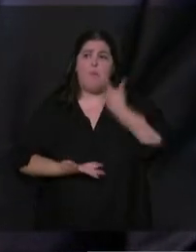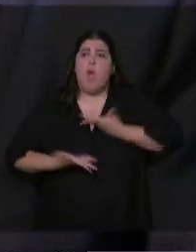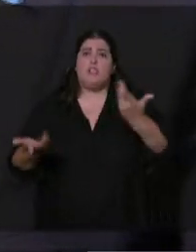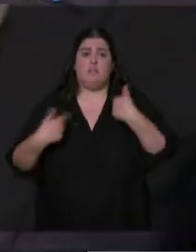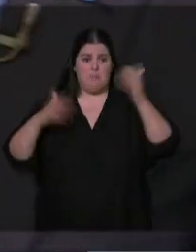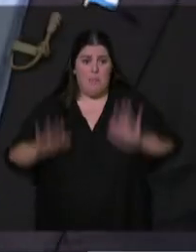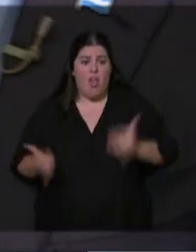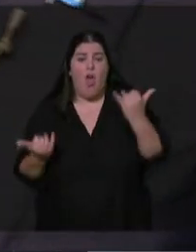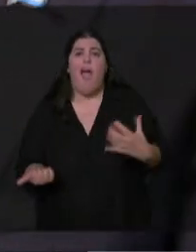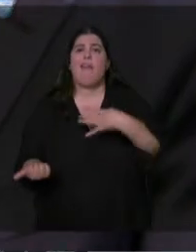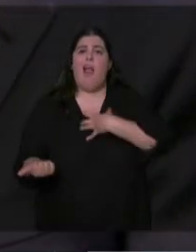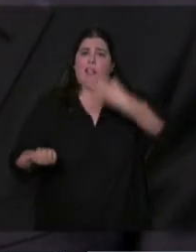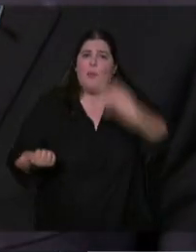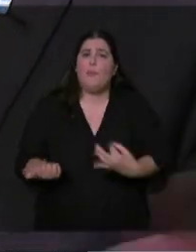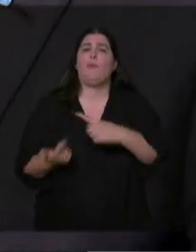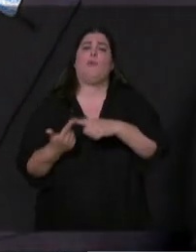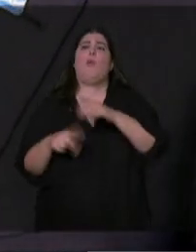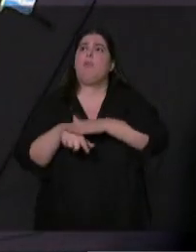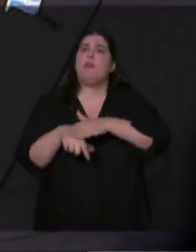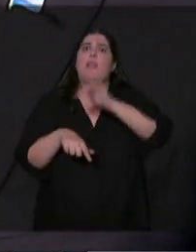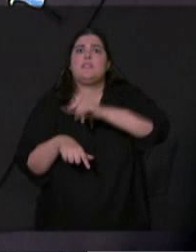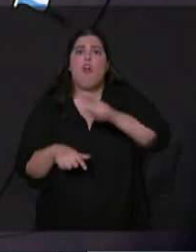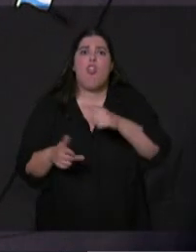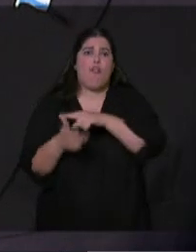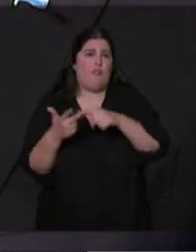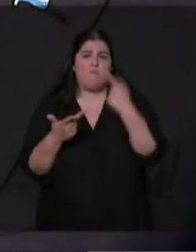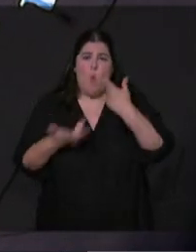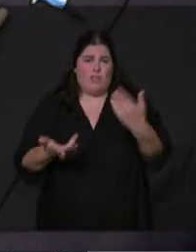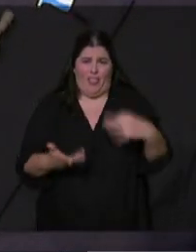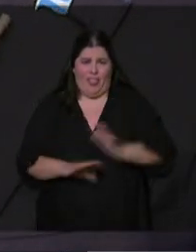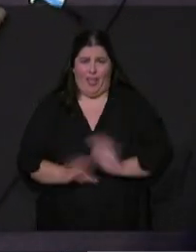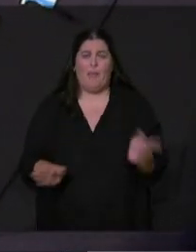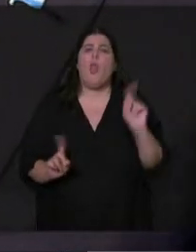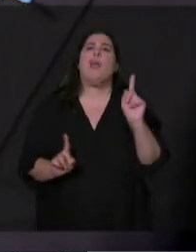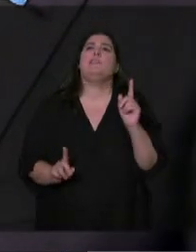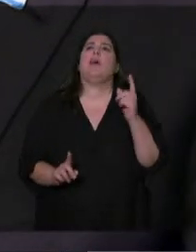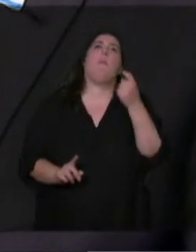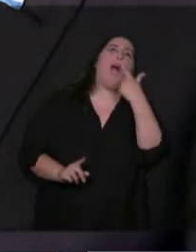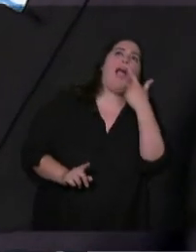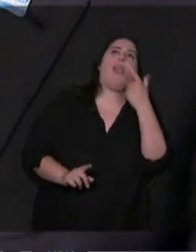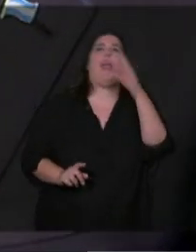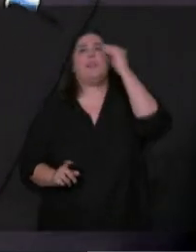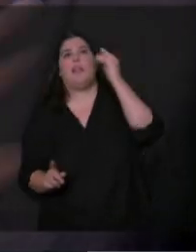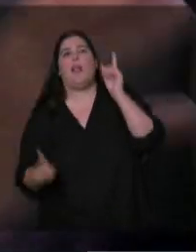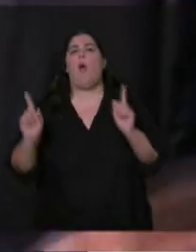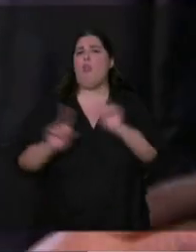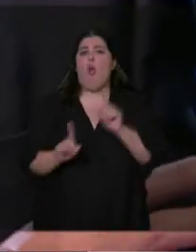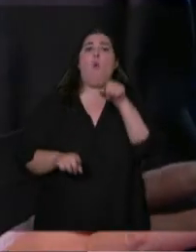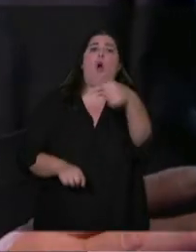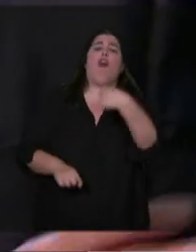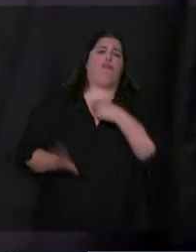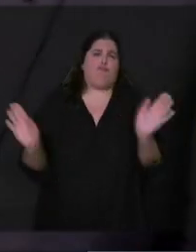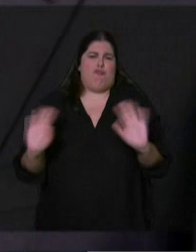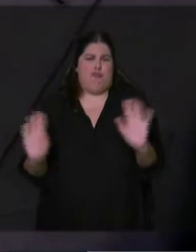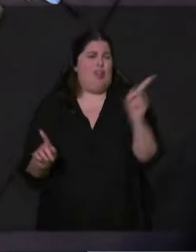si tiene el carácter si tiene la responsabilidad o no No es macri o Cristina vos o yo ellos ya tuvieron su